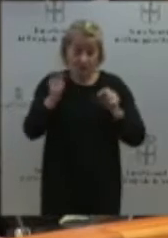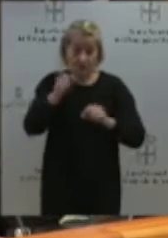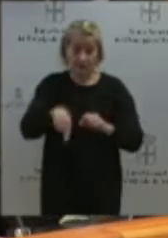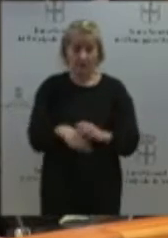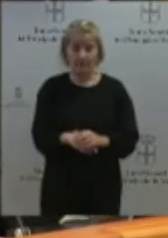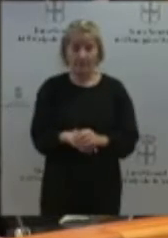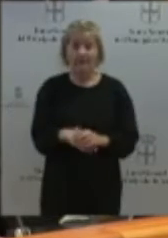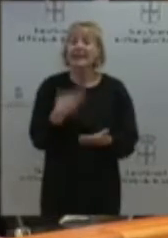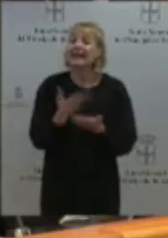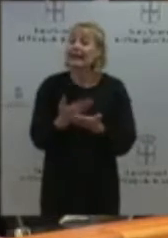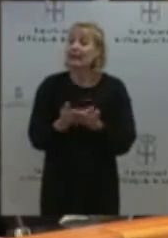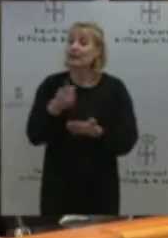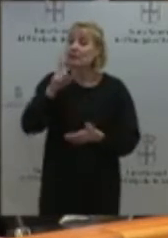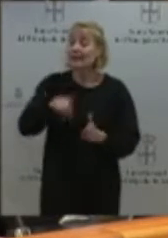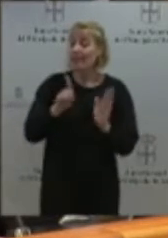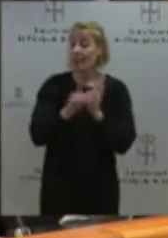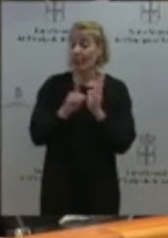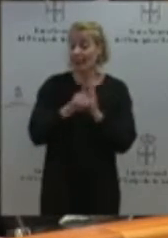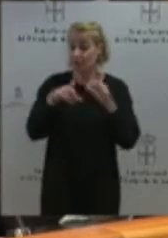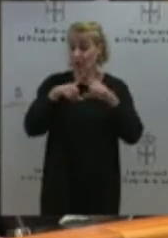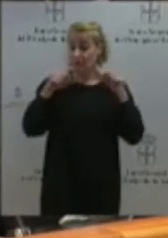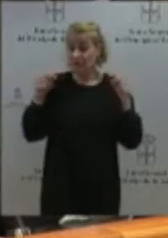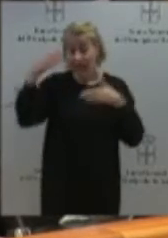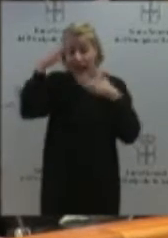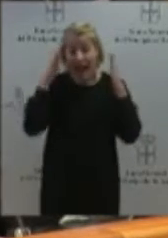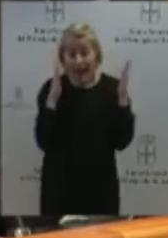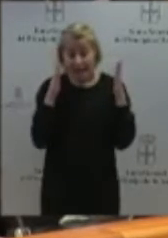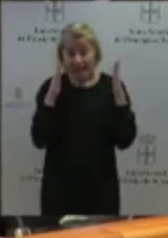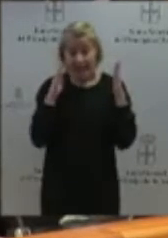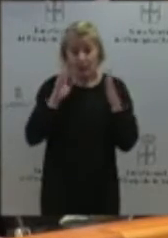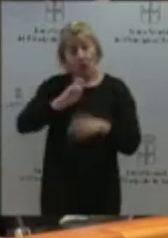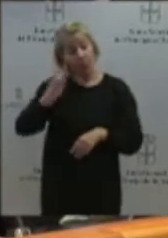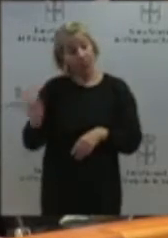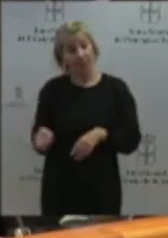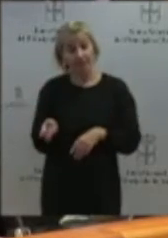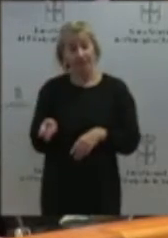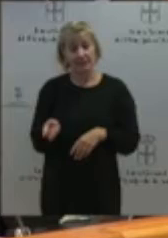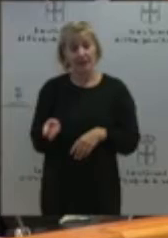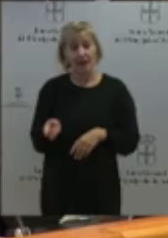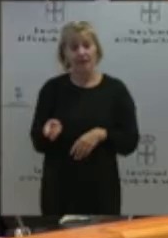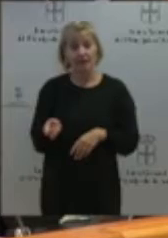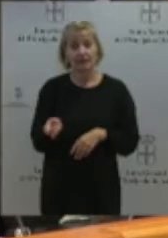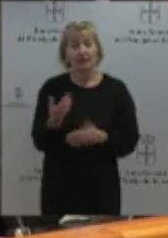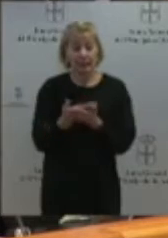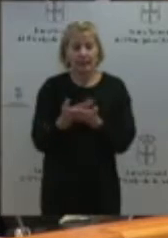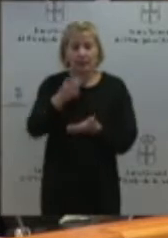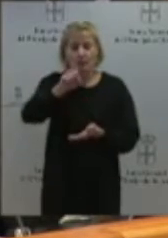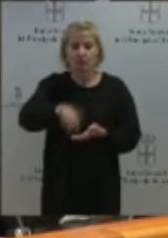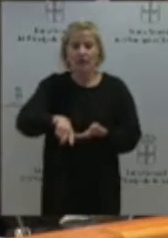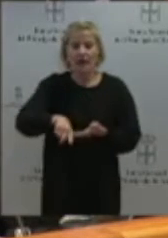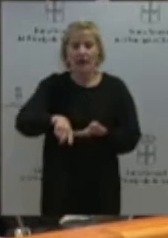diversidad que acabe con la falta de profesorado y la precarización. Le pedimos, y por eso presentamos hoy una iniciativa, la reducción de jornada para el profesorado mayor de 55